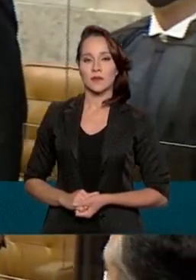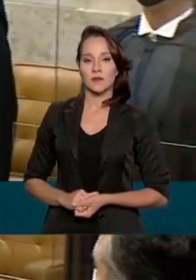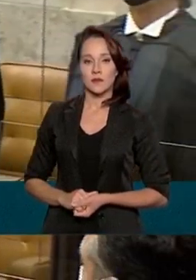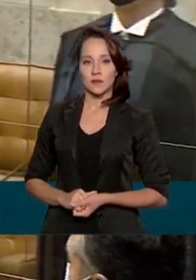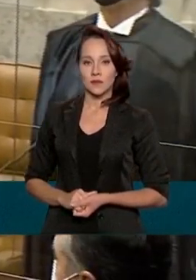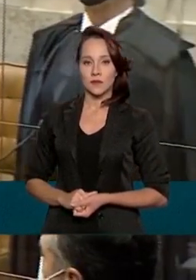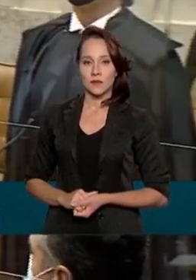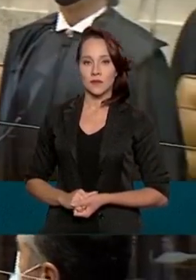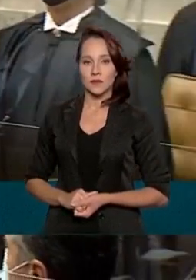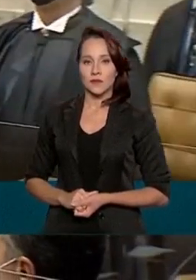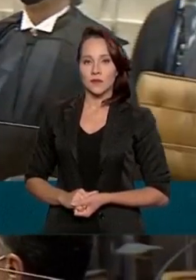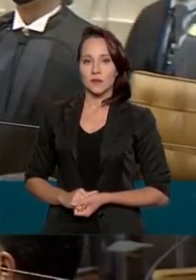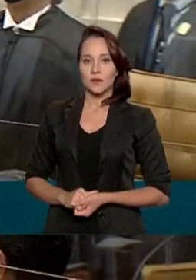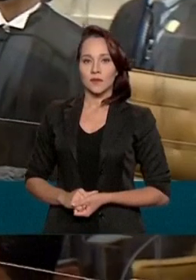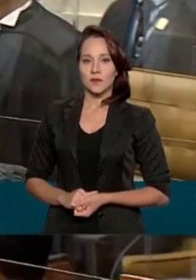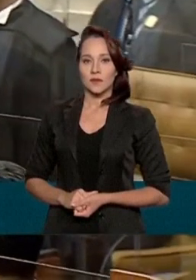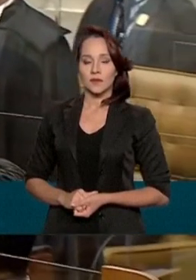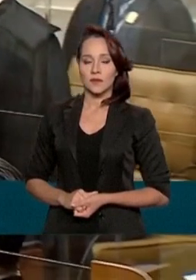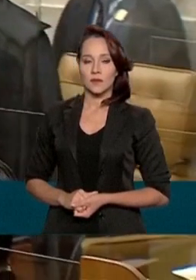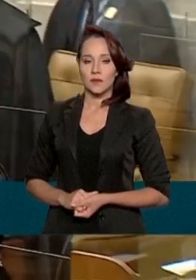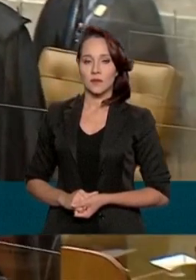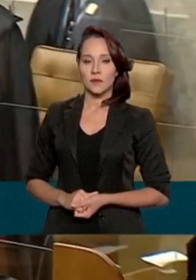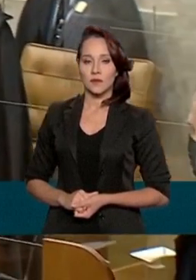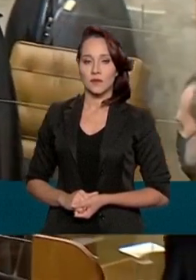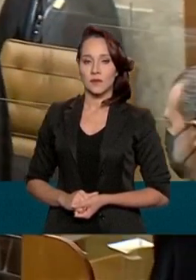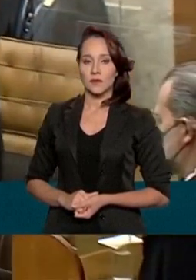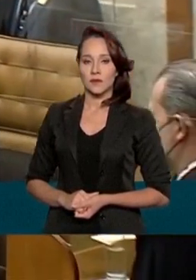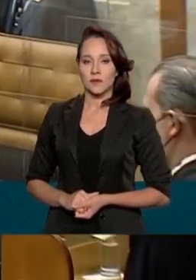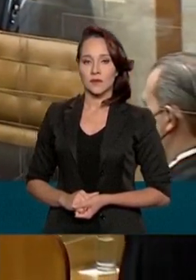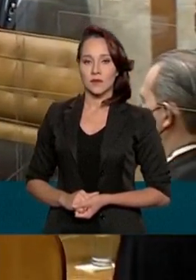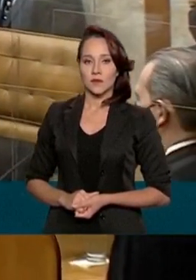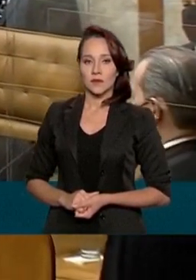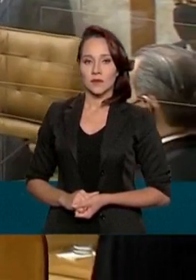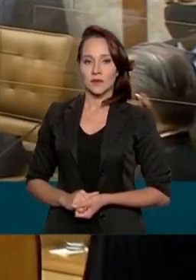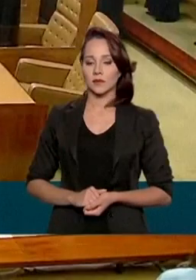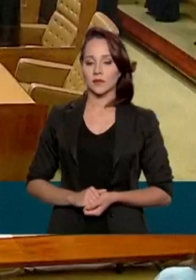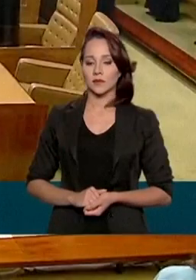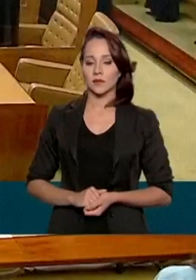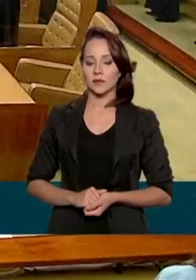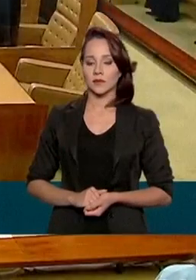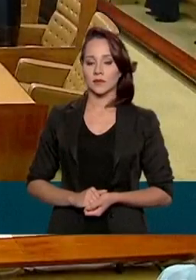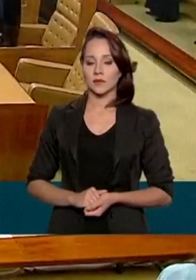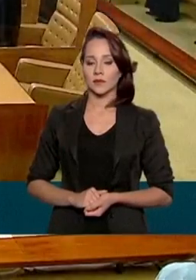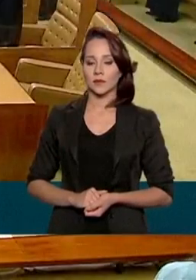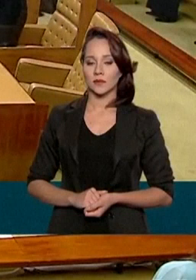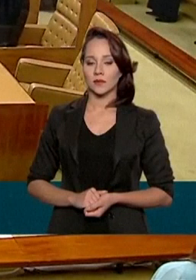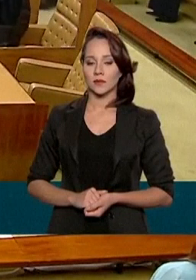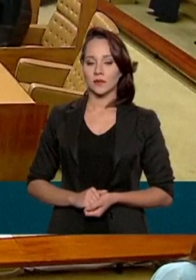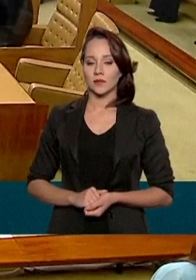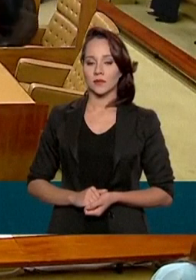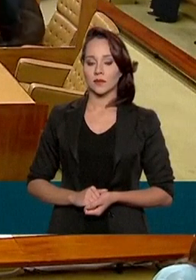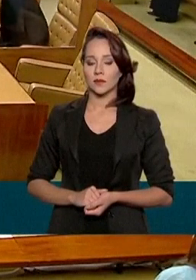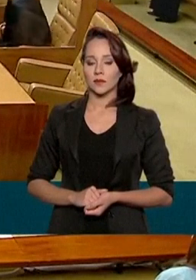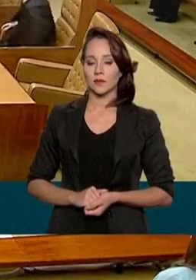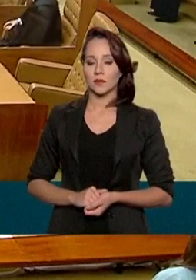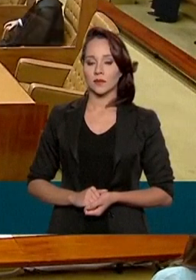el pastor presbiteriano / mendonza asumió como juez de la corte suprema de brasil el ex ministro de justicia y aliado del